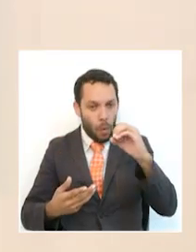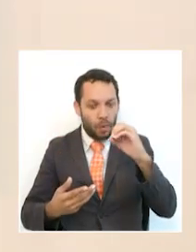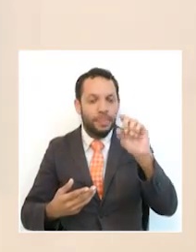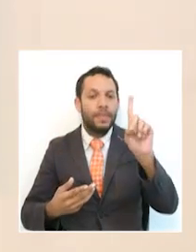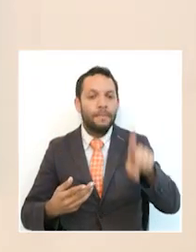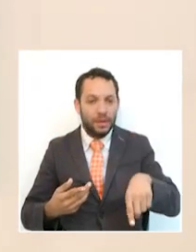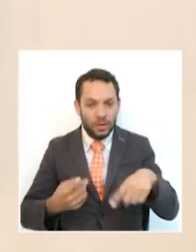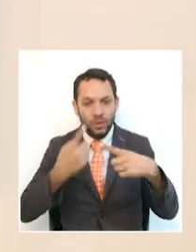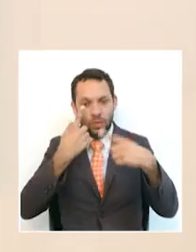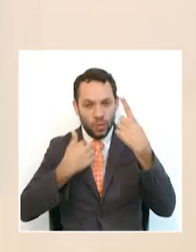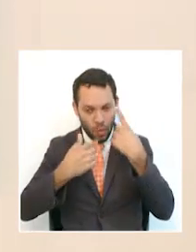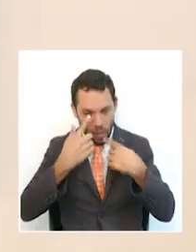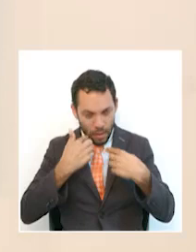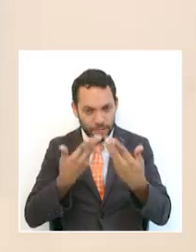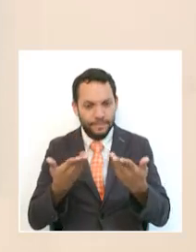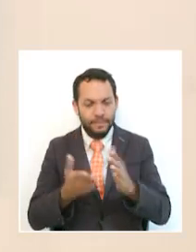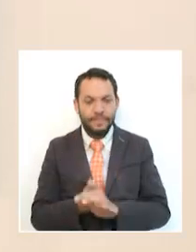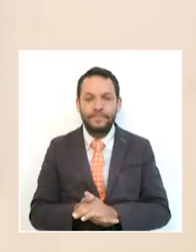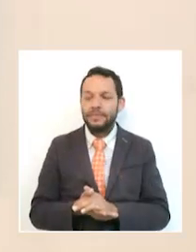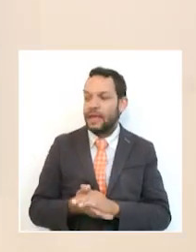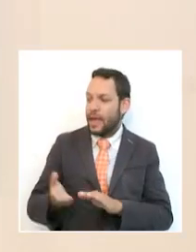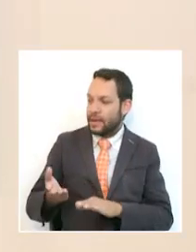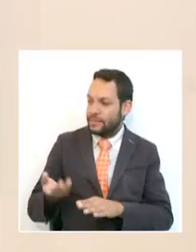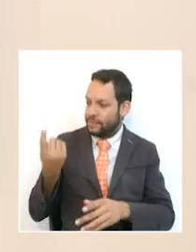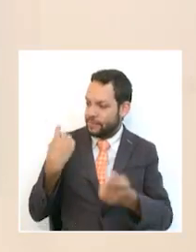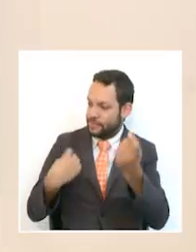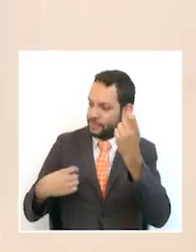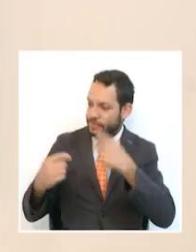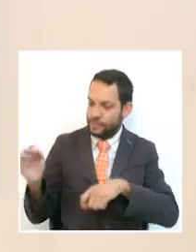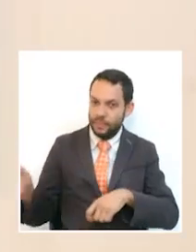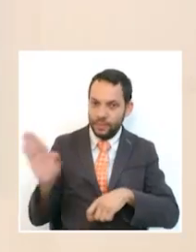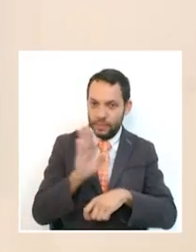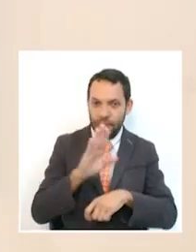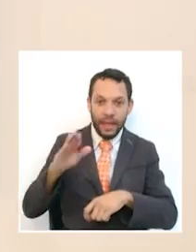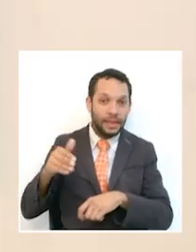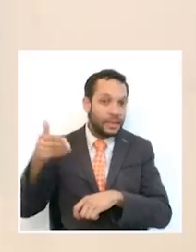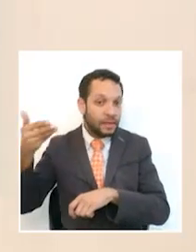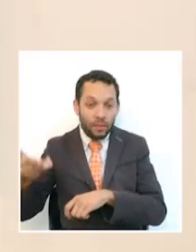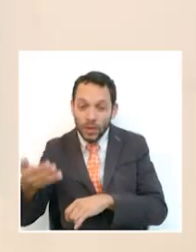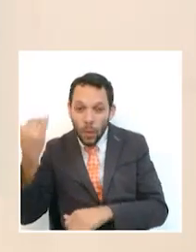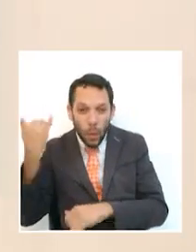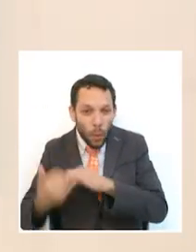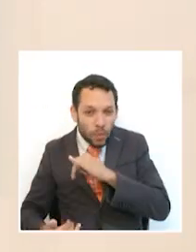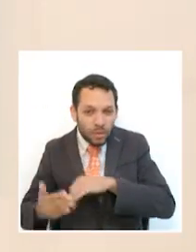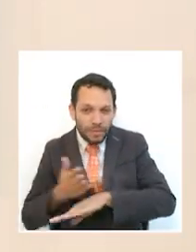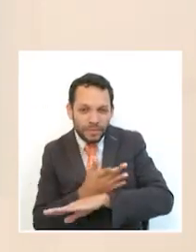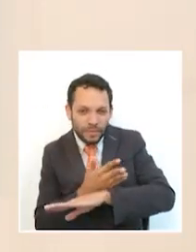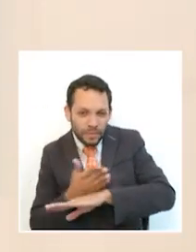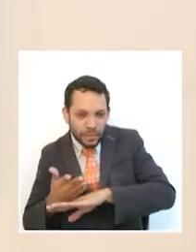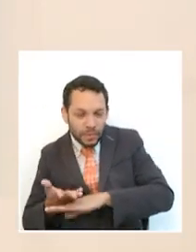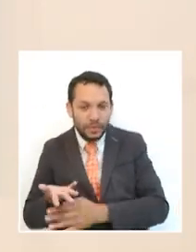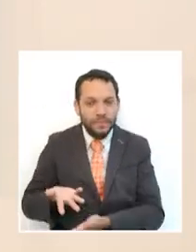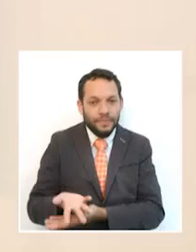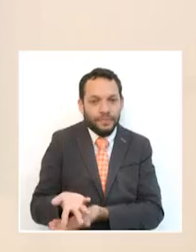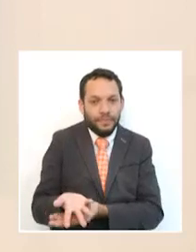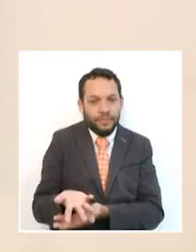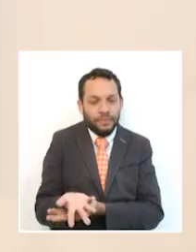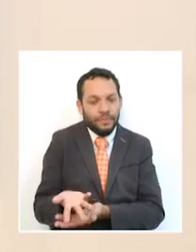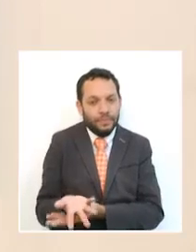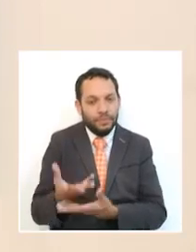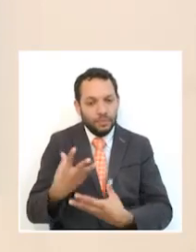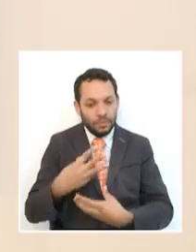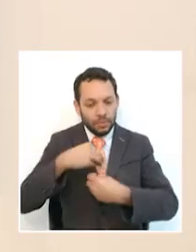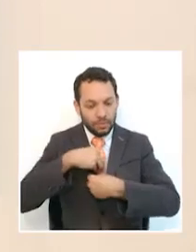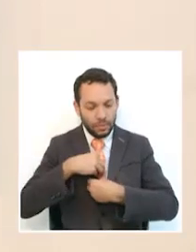ese vamos a ir a este corte de comerciales para finalizar con recomendaciones generales de cómo mantener la calma